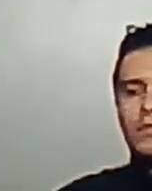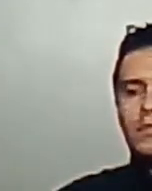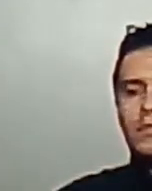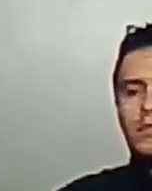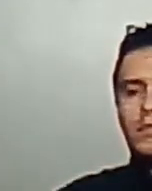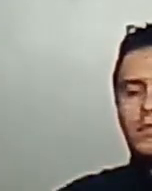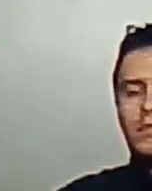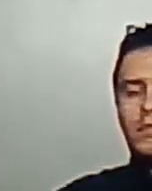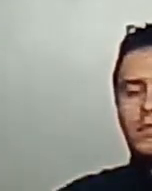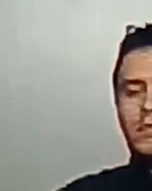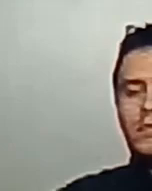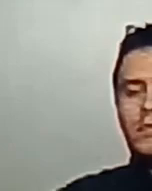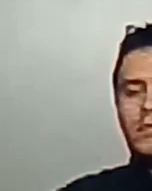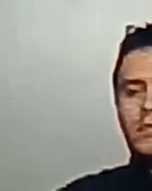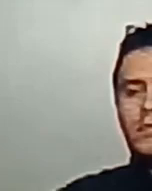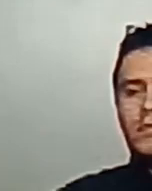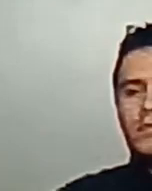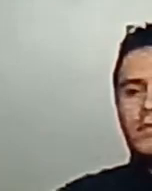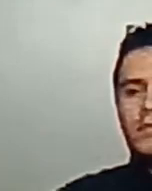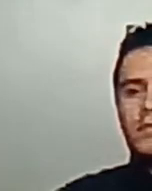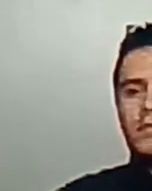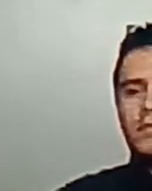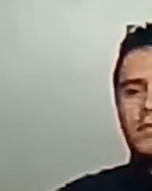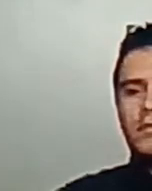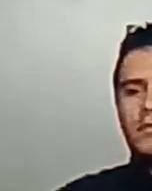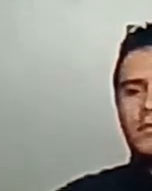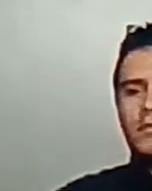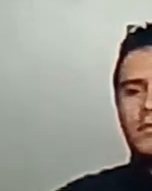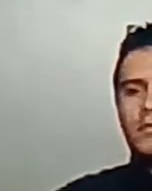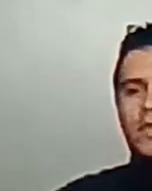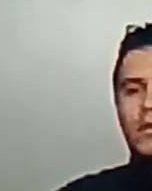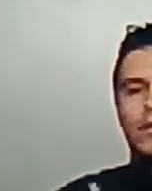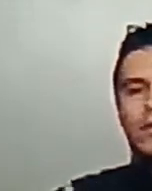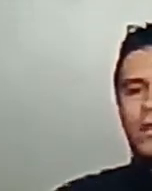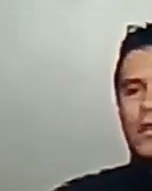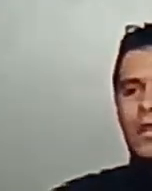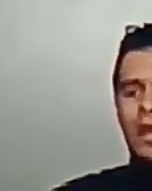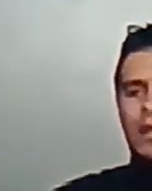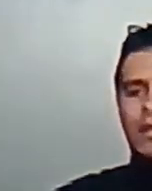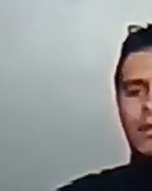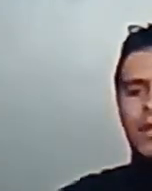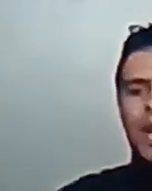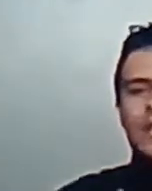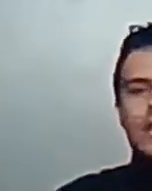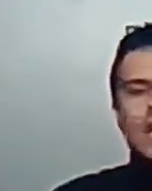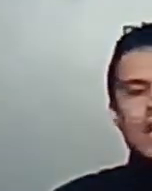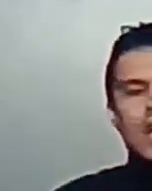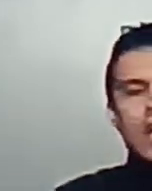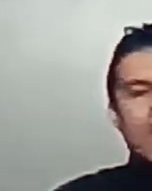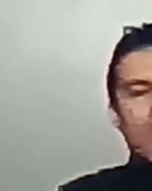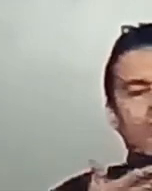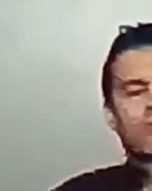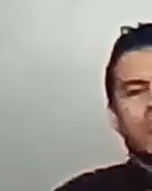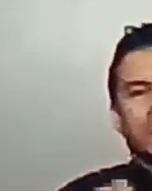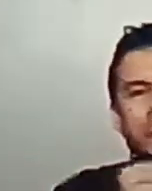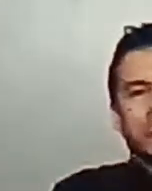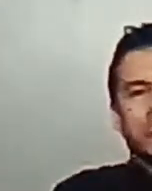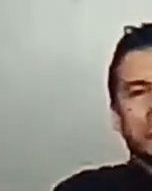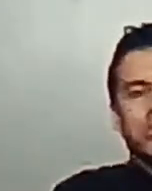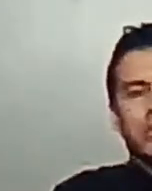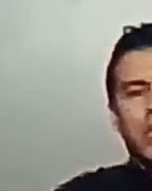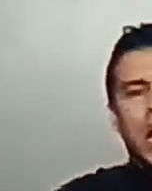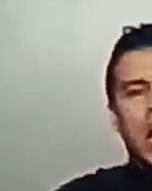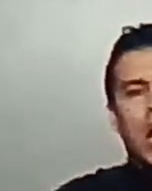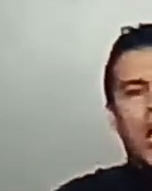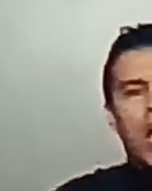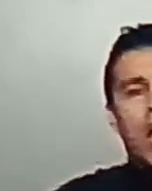que nos permitan optimizar el manejo de la basura, generando incentivos. Por supuesto, por un lado, regulando, controlando, con energía, pero por otro